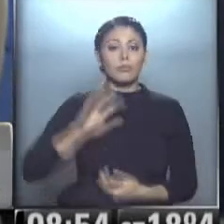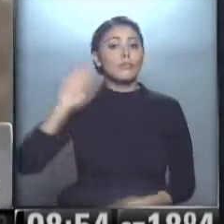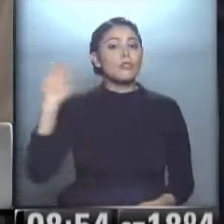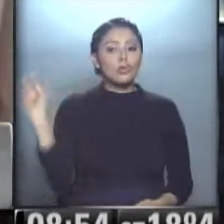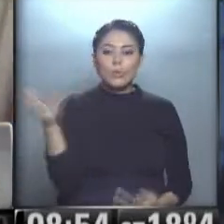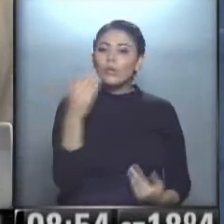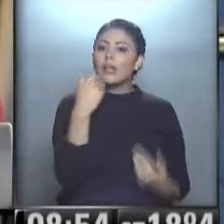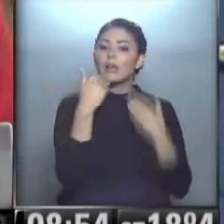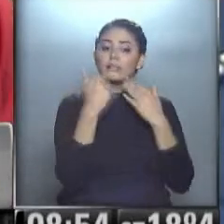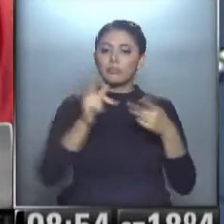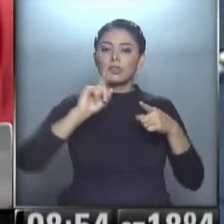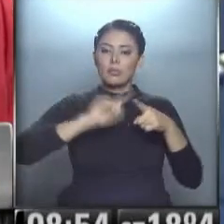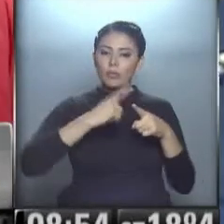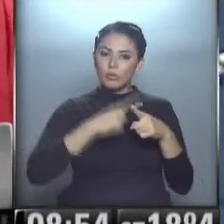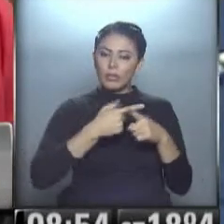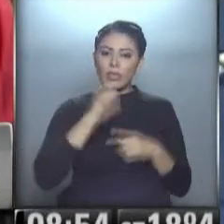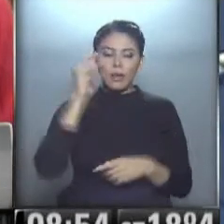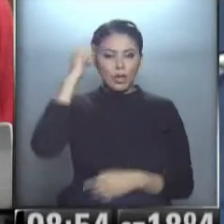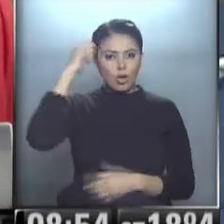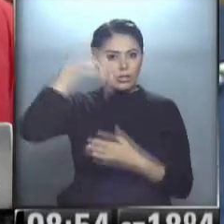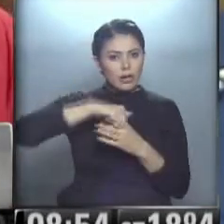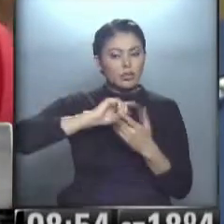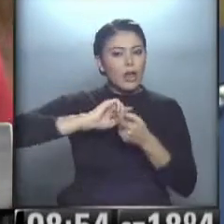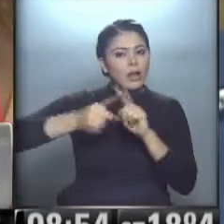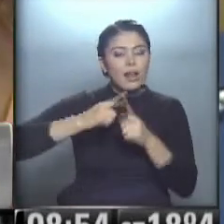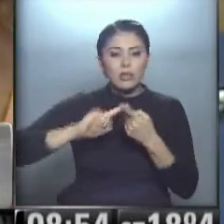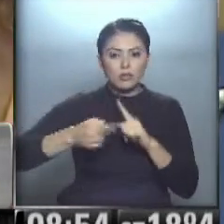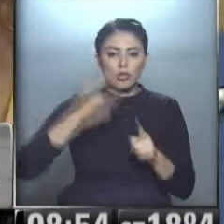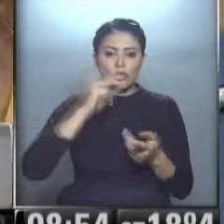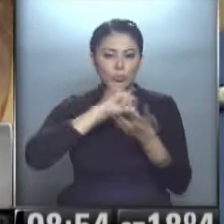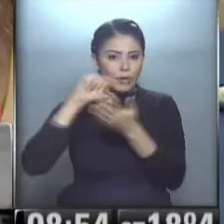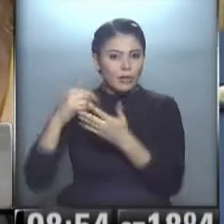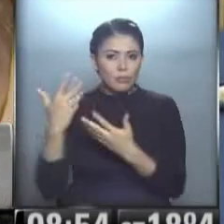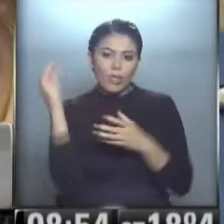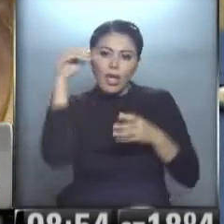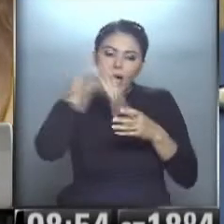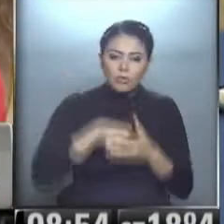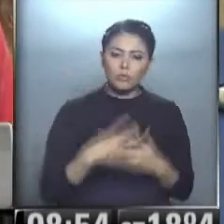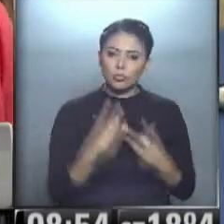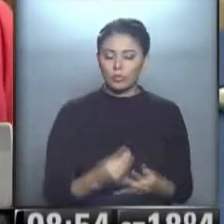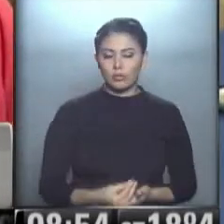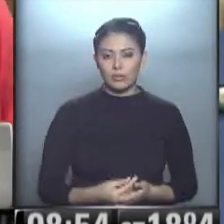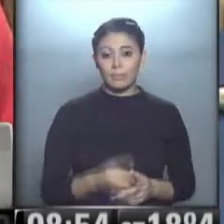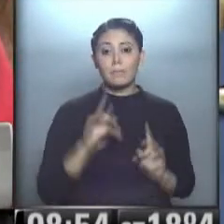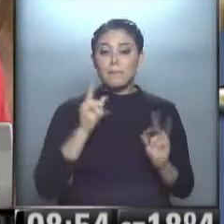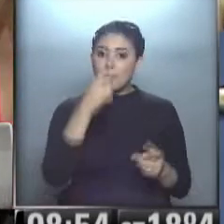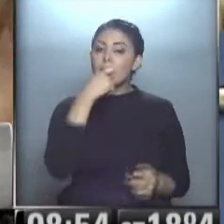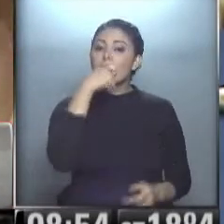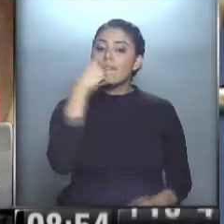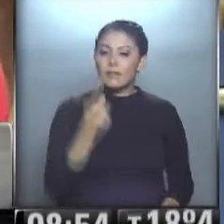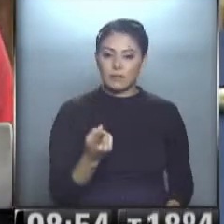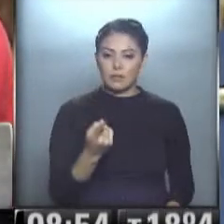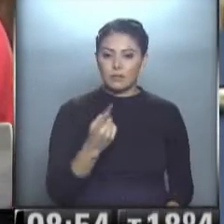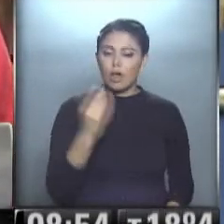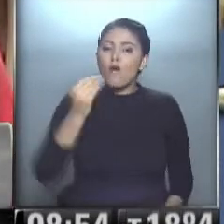puede agregar la diplomacia parlamentaria a las relaciones binacionales, ¿no? Y en ese sentido destacar sobre todo la